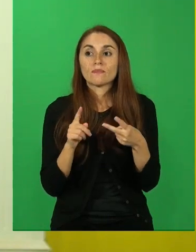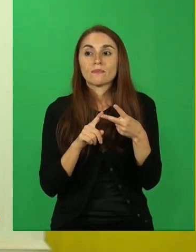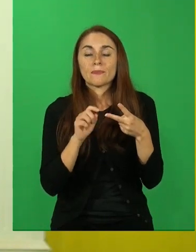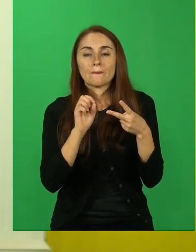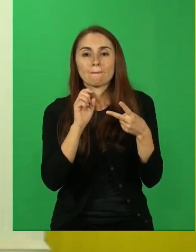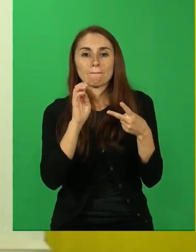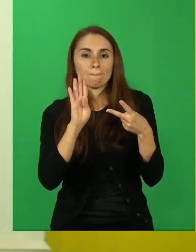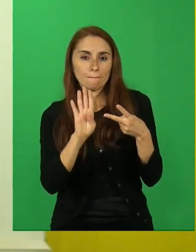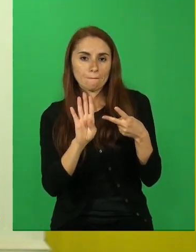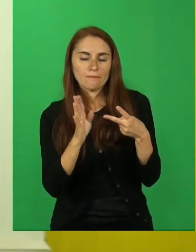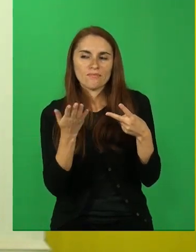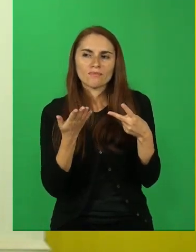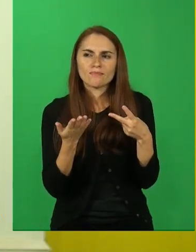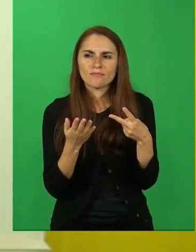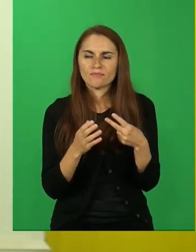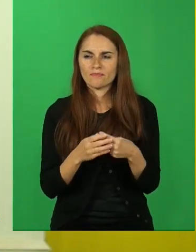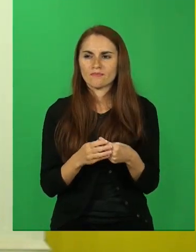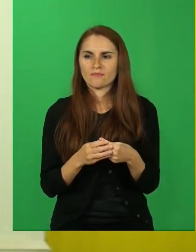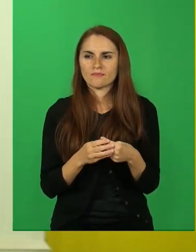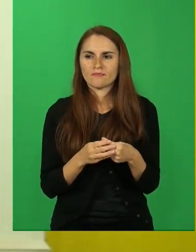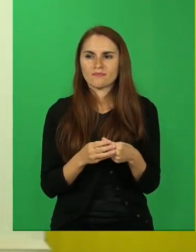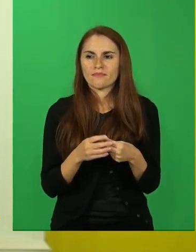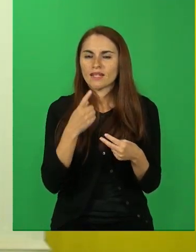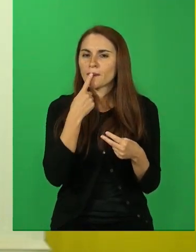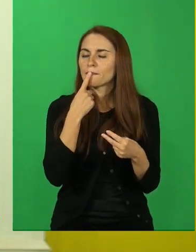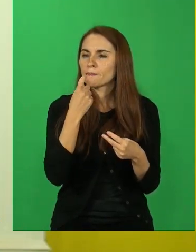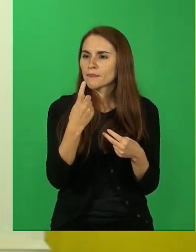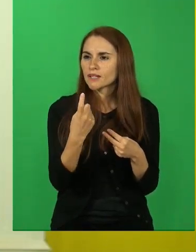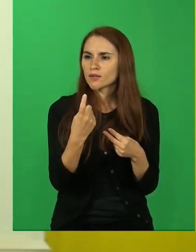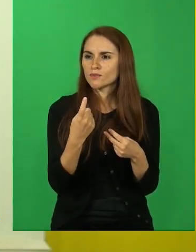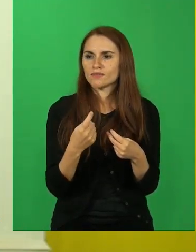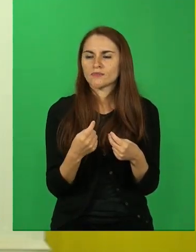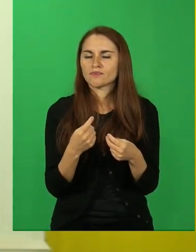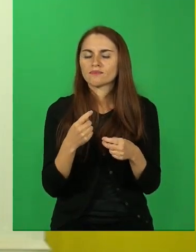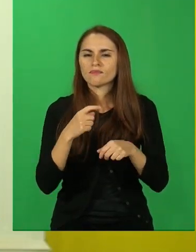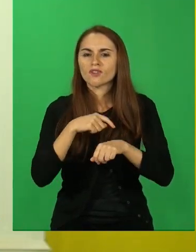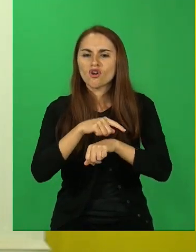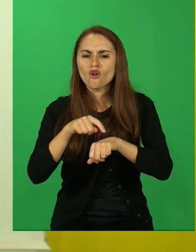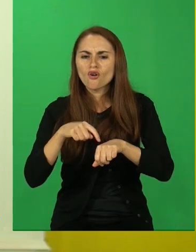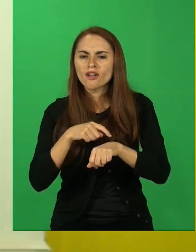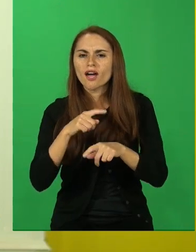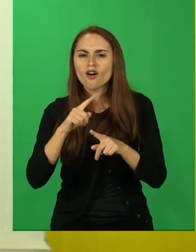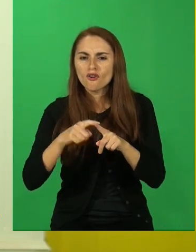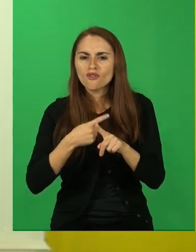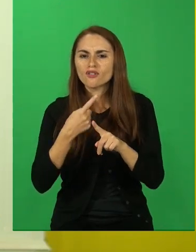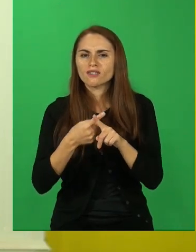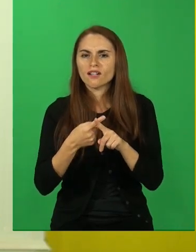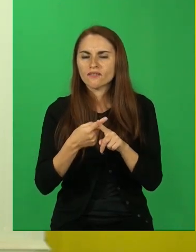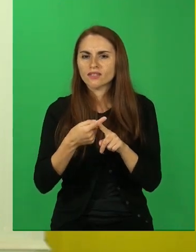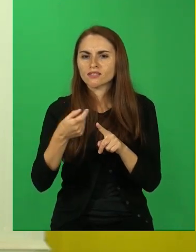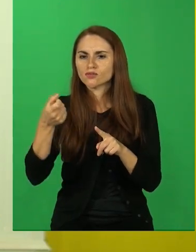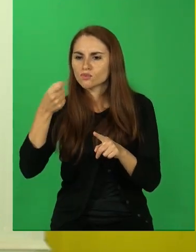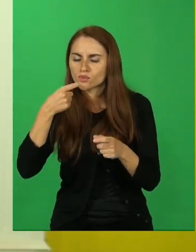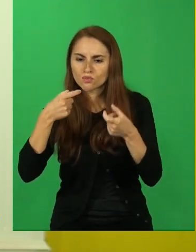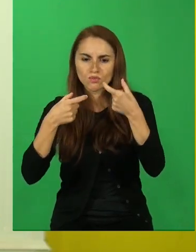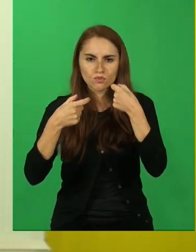cierto?, el B, fíjate bien, en la pregunta dice, ¿en qué horario se debe tomar ambos remedios